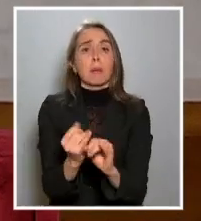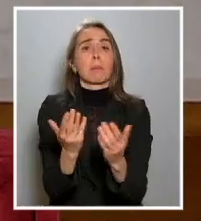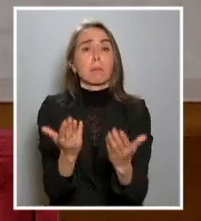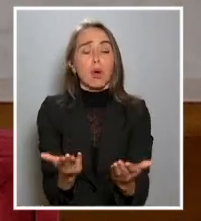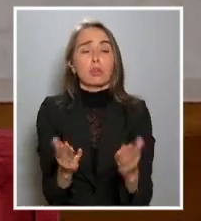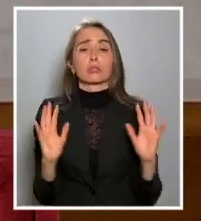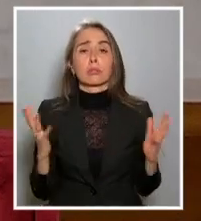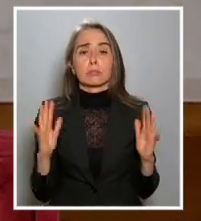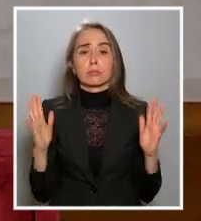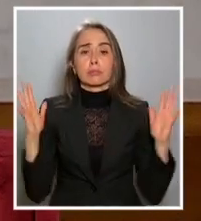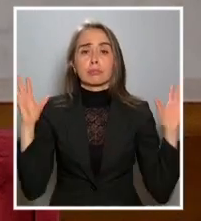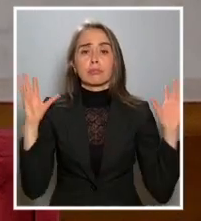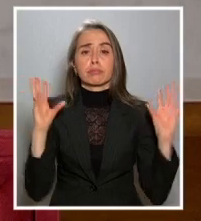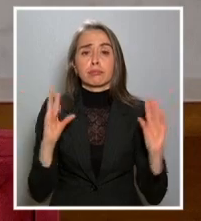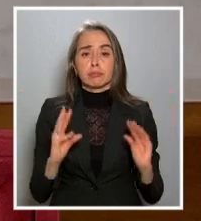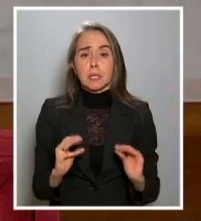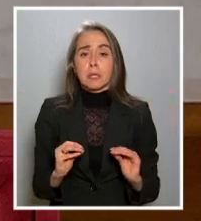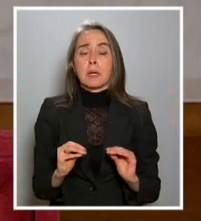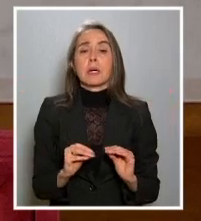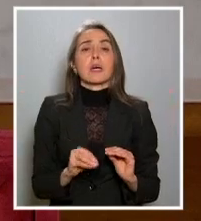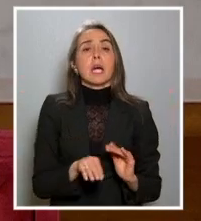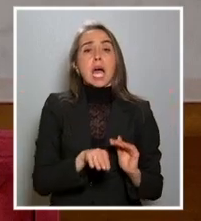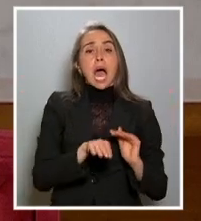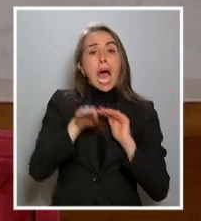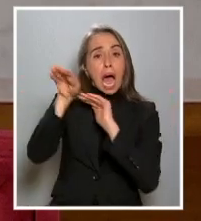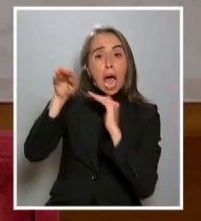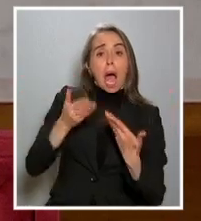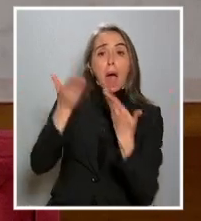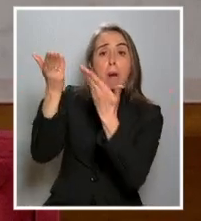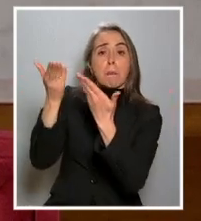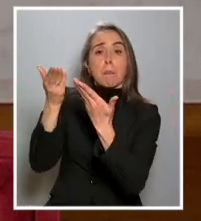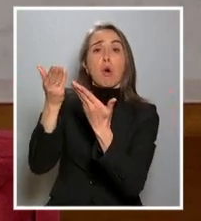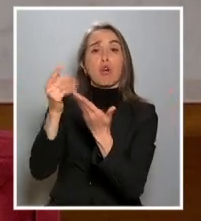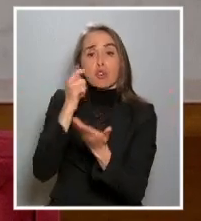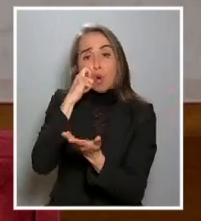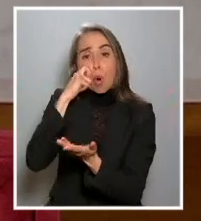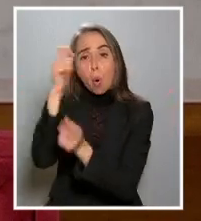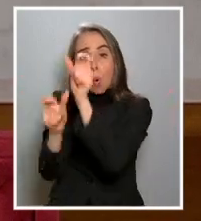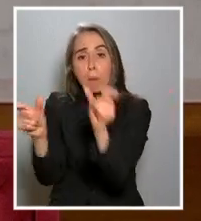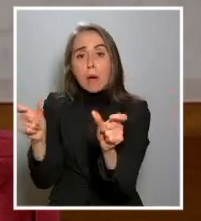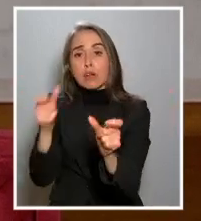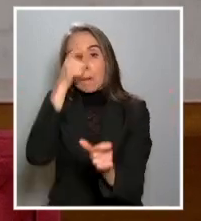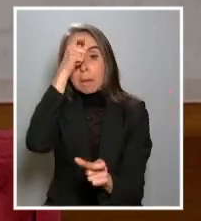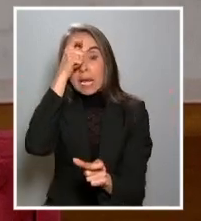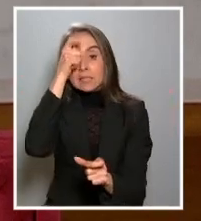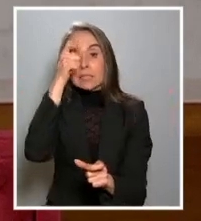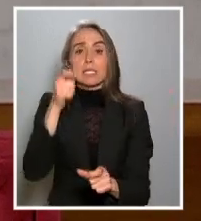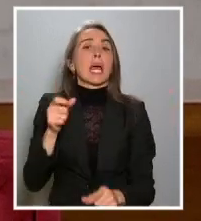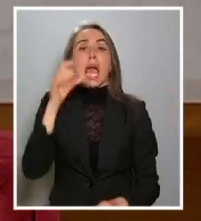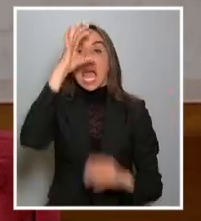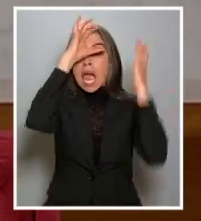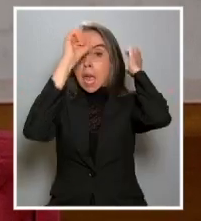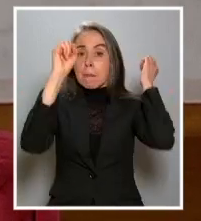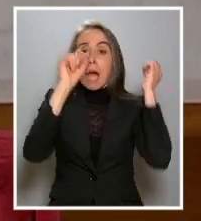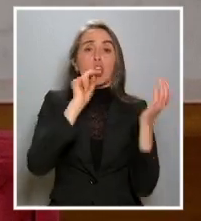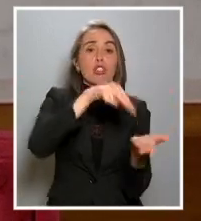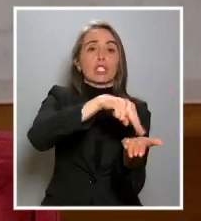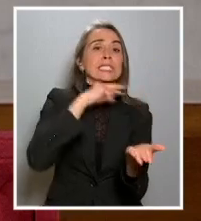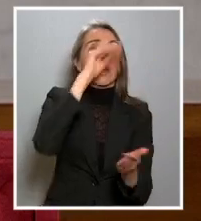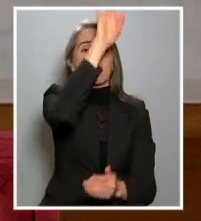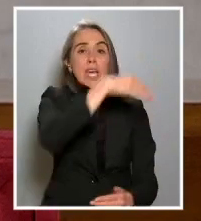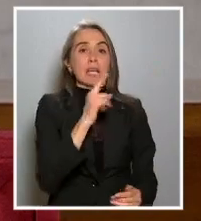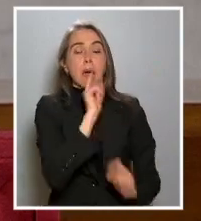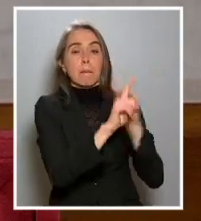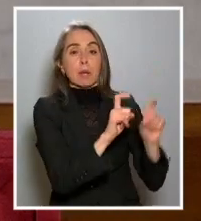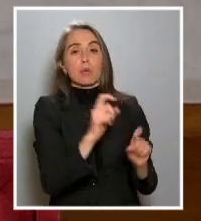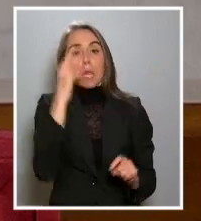ello, además del apoyo humanitario que hemos brindado a Palestina, del llamado consulta de nuestro embajador en Israel y de presentar